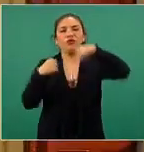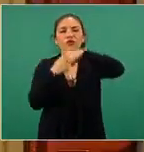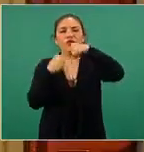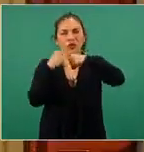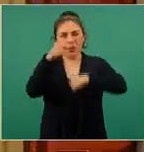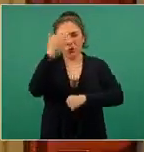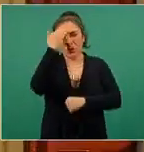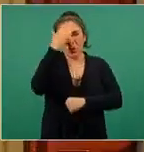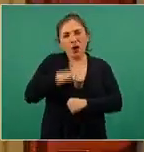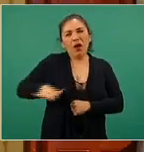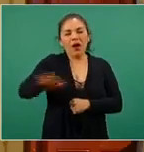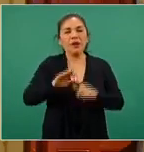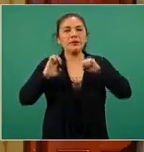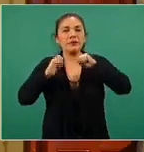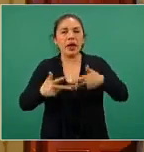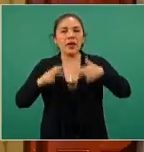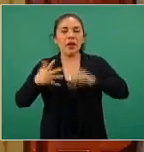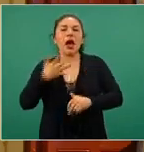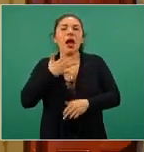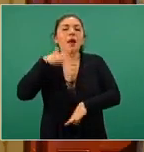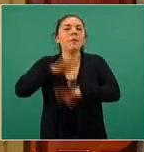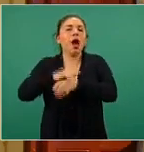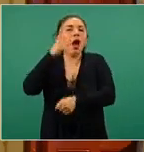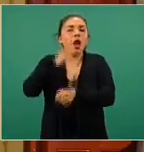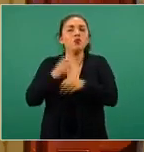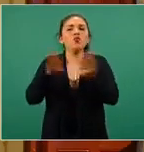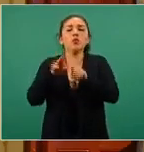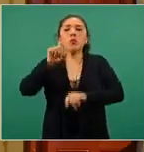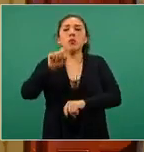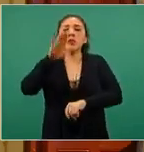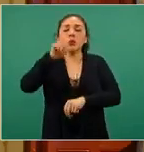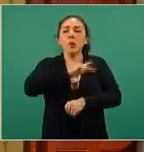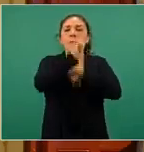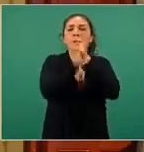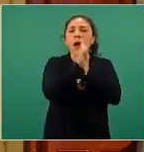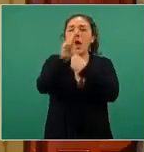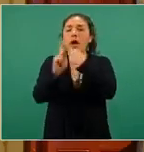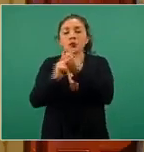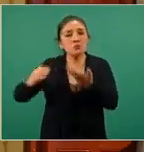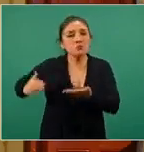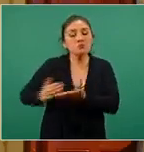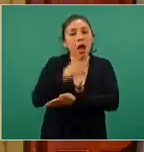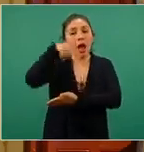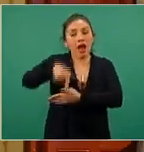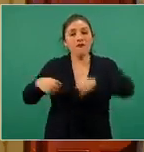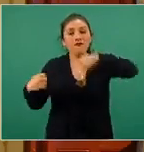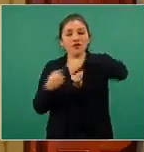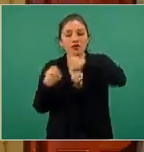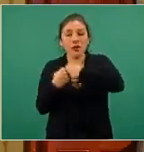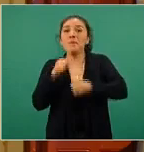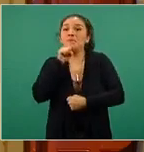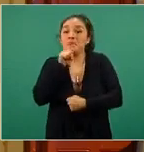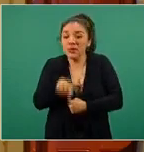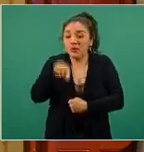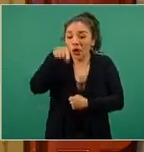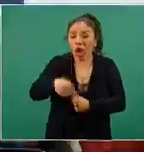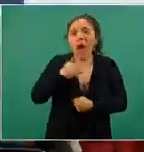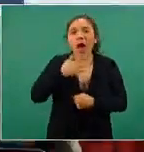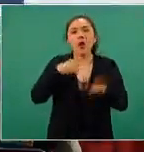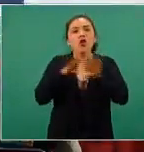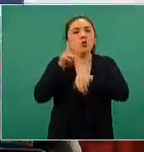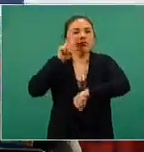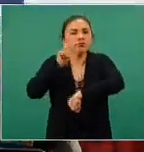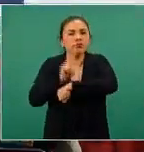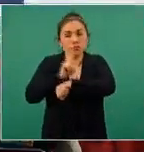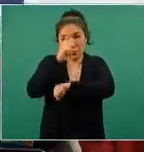casi toda la frontera sur. Entran más de 29 nacionalidades por ahí. y se establecieron justamente filtros